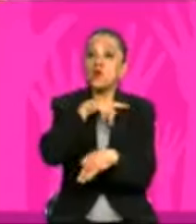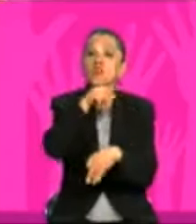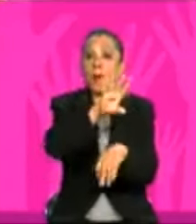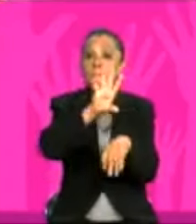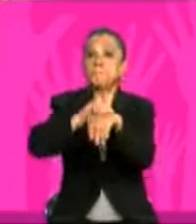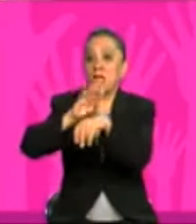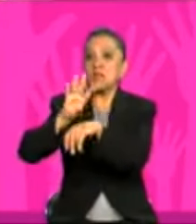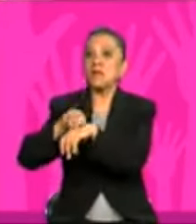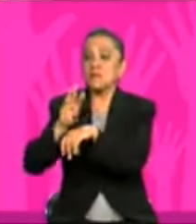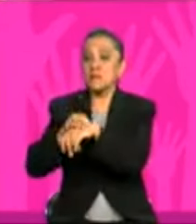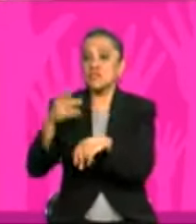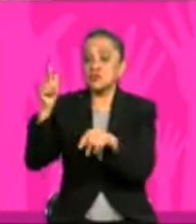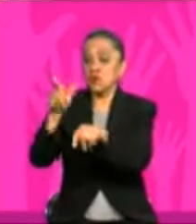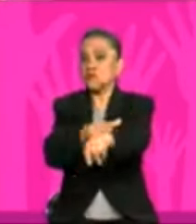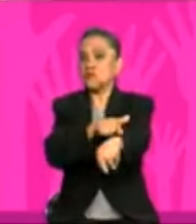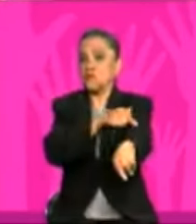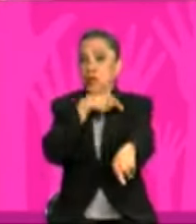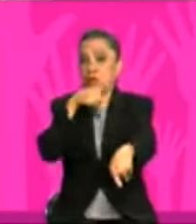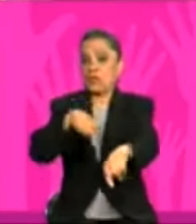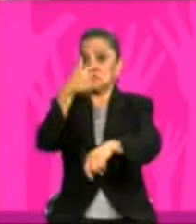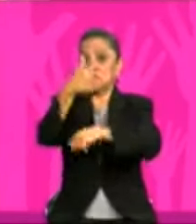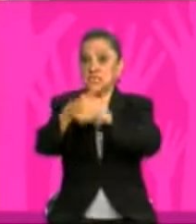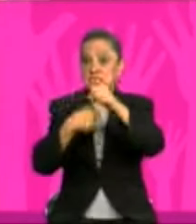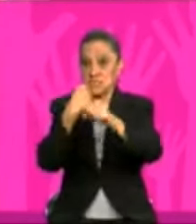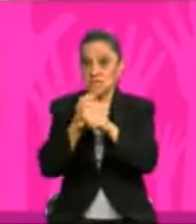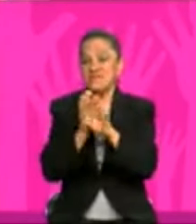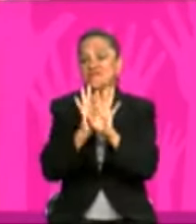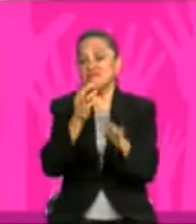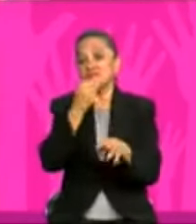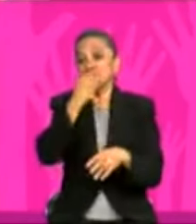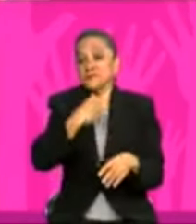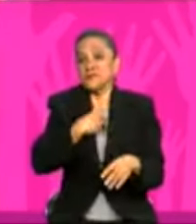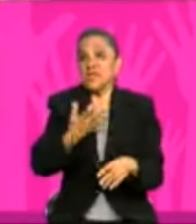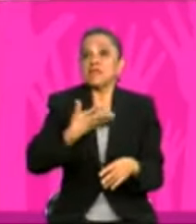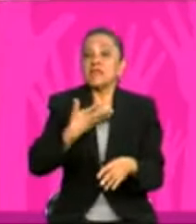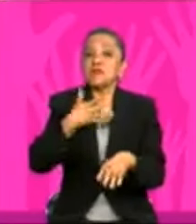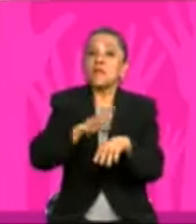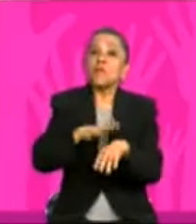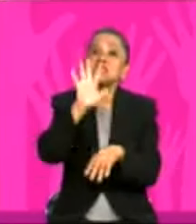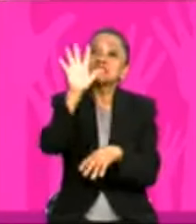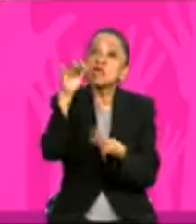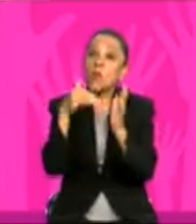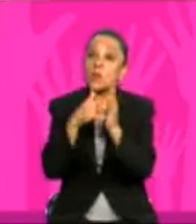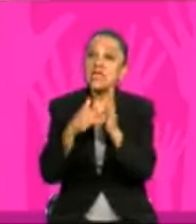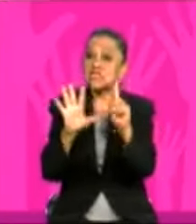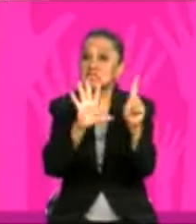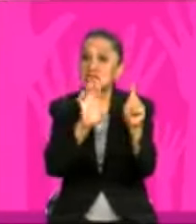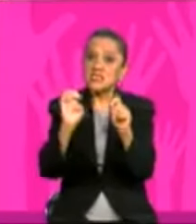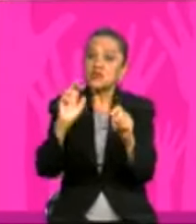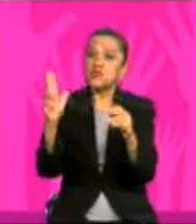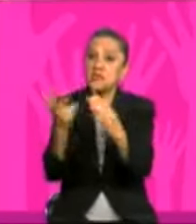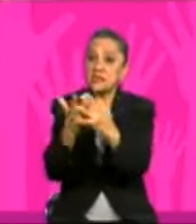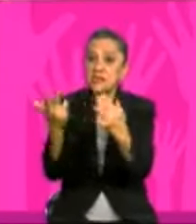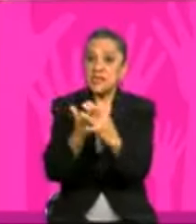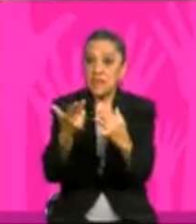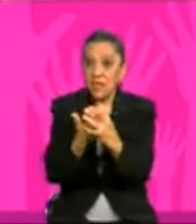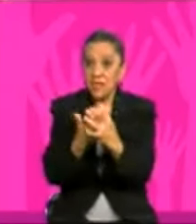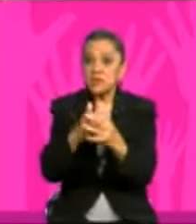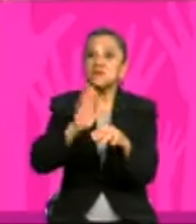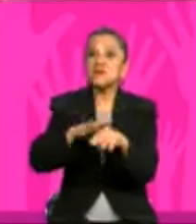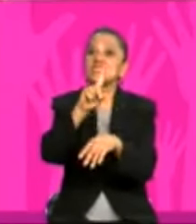permitido durante este sexenio, donde llevamos lamentablemente más de 5.600 asesinatos, más